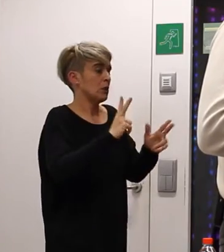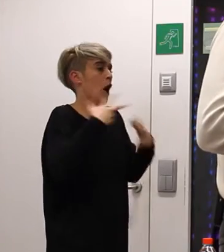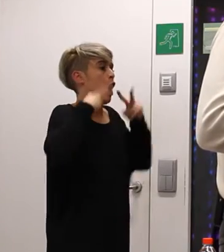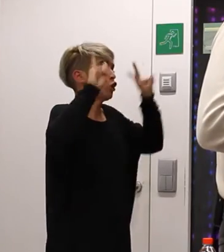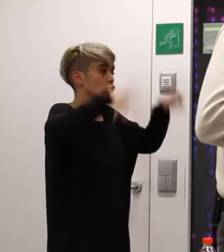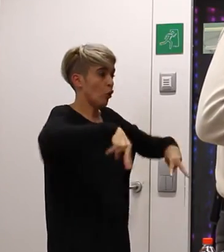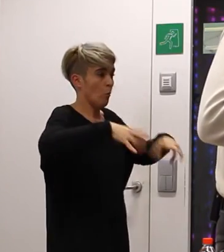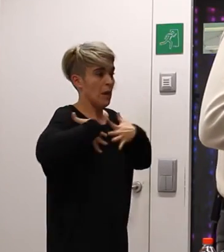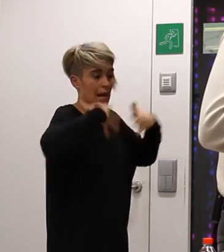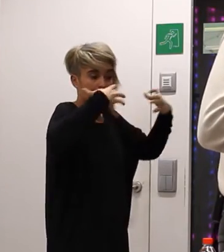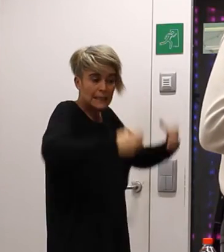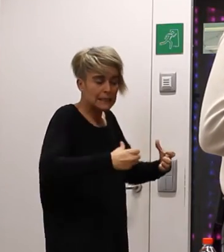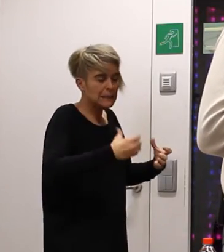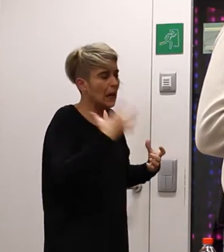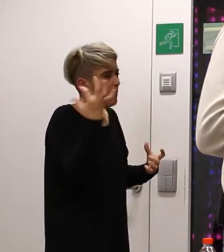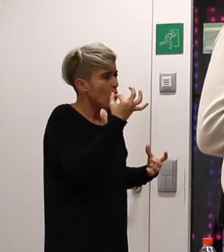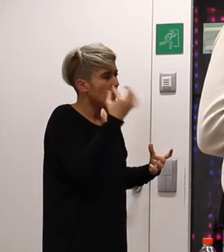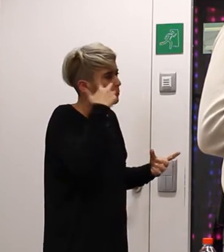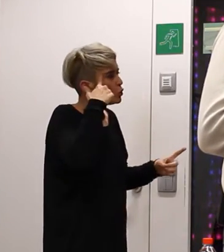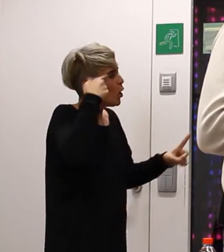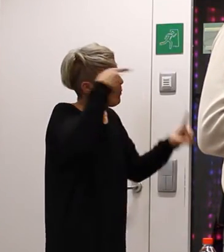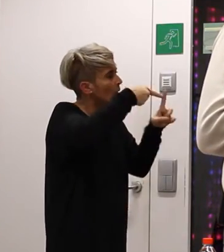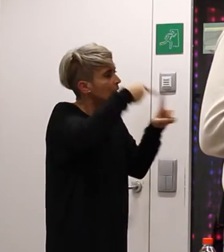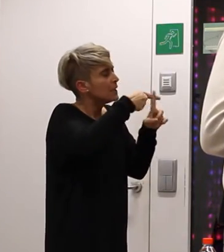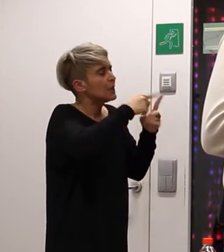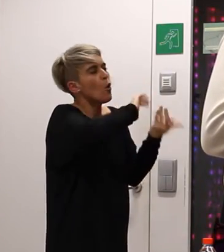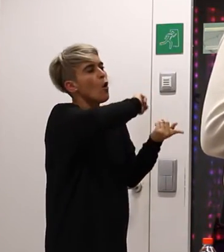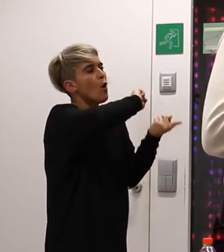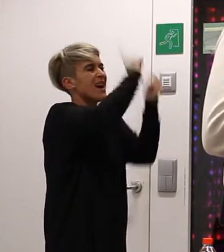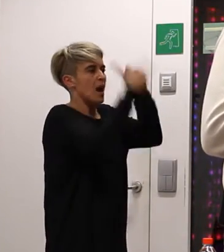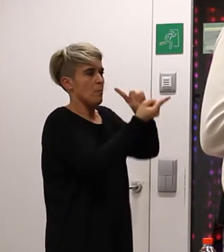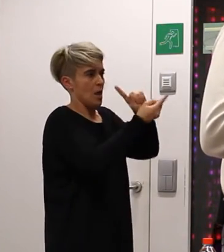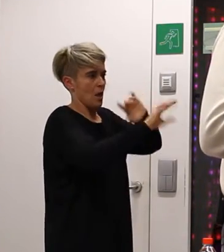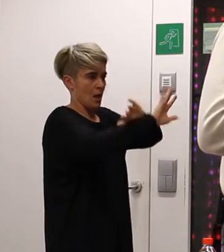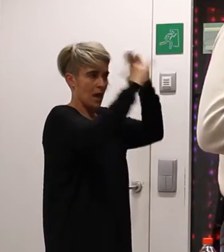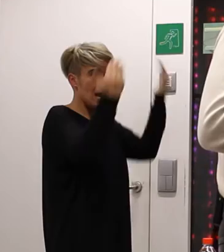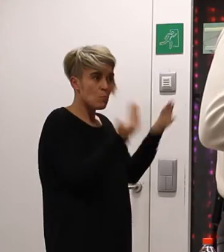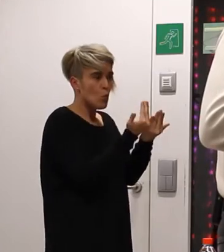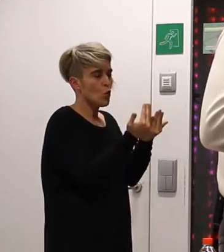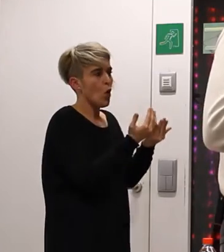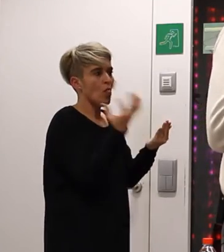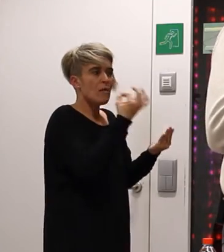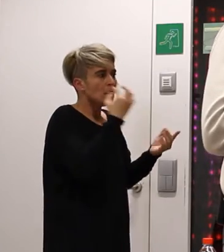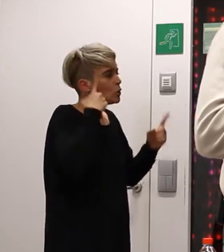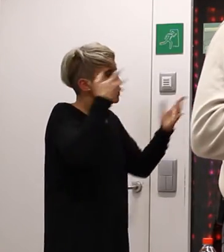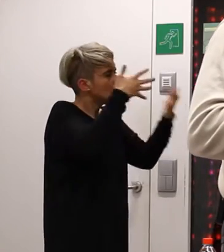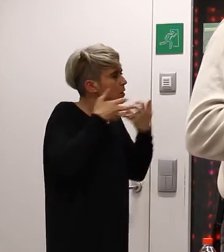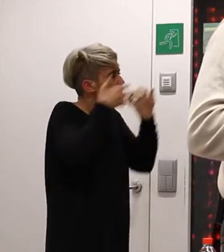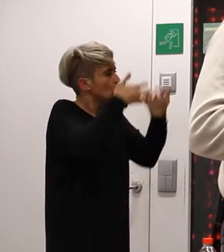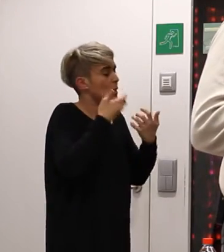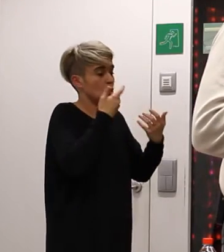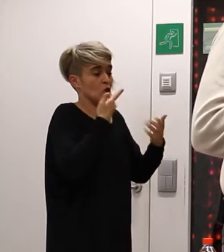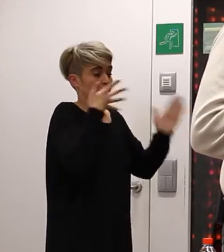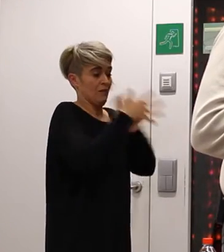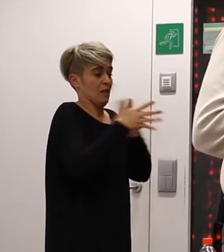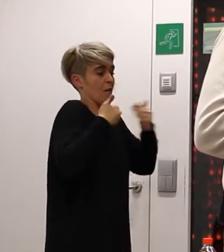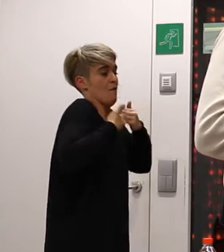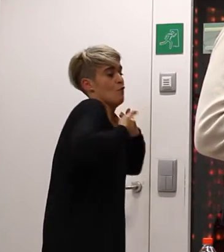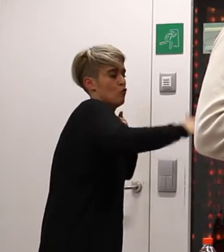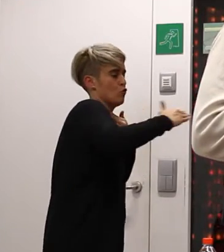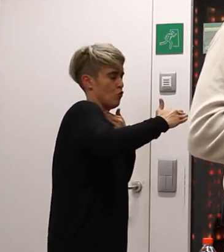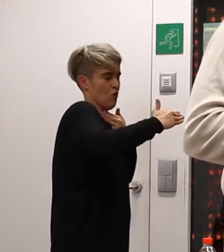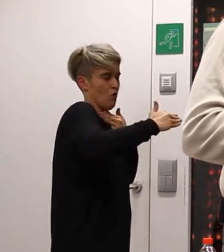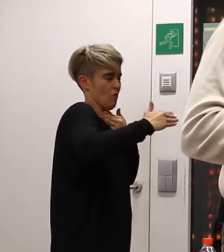consigamos. Y tenemos que conseguirlo, porque de no conseguirlo, el futuro es muy negro. Empezaremos con la